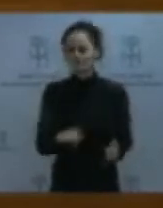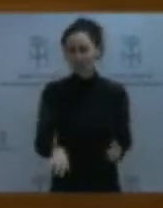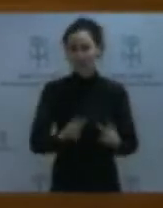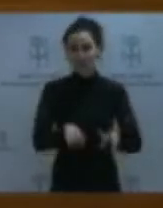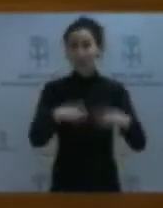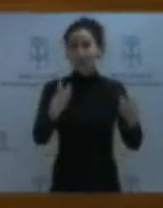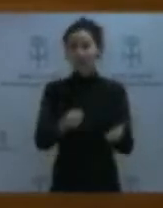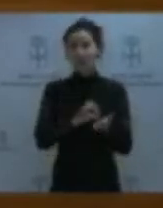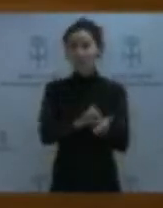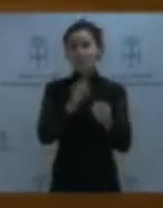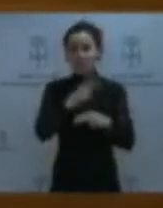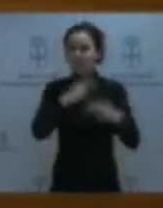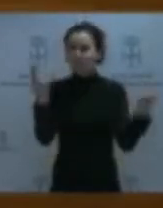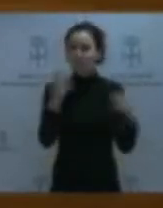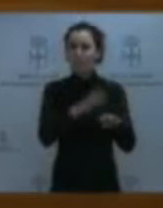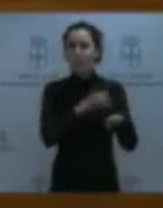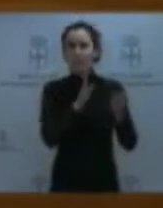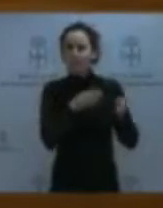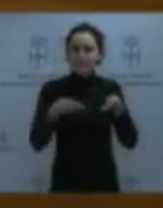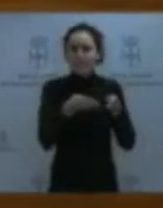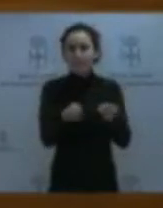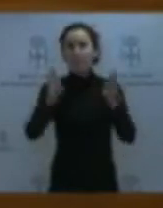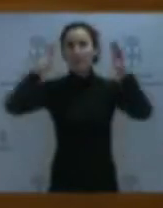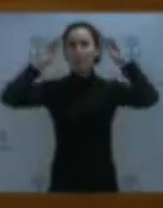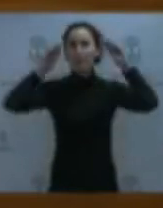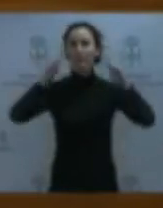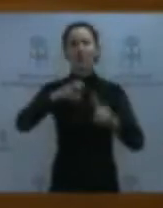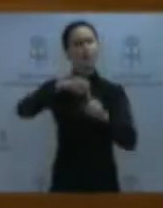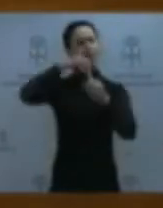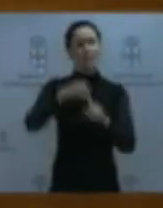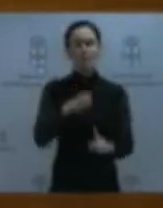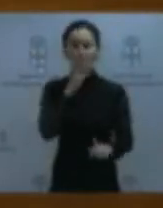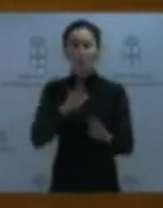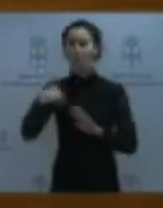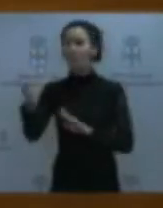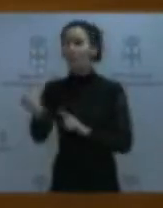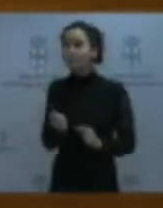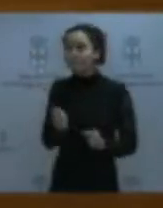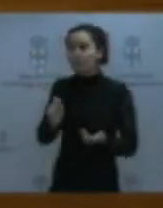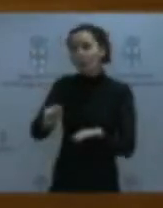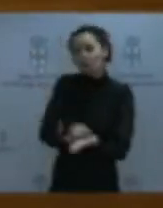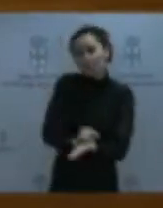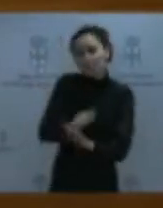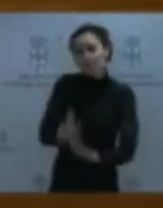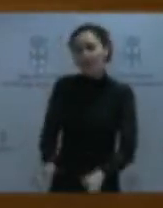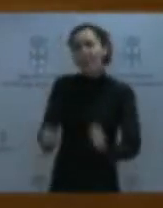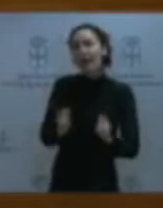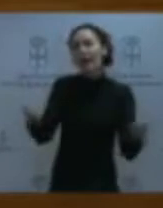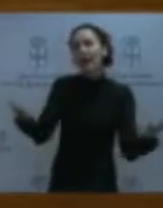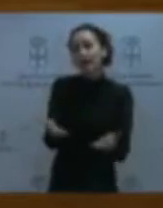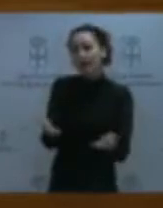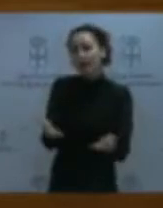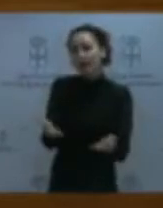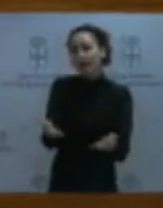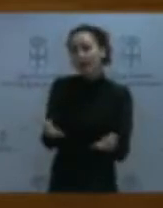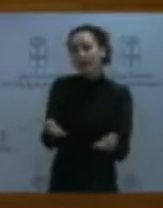Servicio Público de Orientación y Formación es clave, porque las externalizaciones de ese servicio lo que han hecho es que finalmente solo